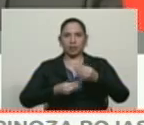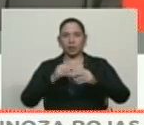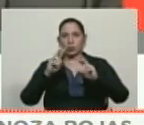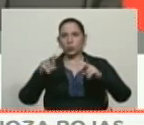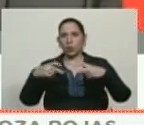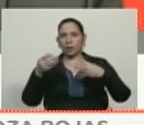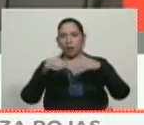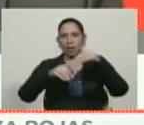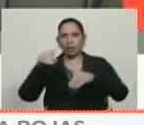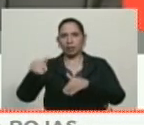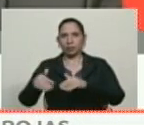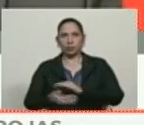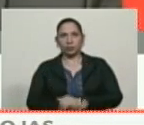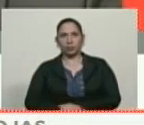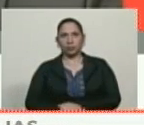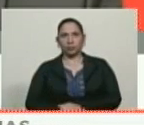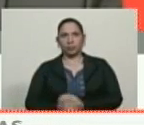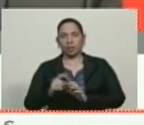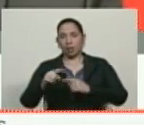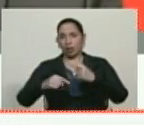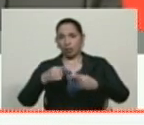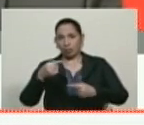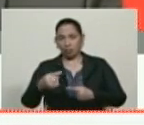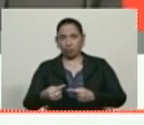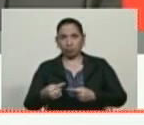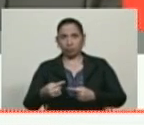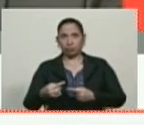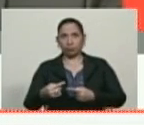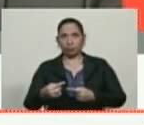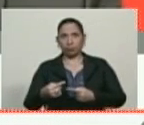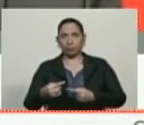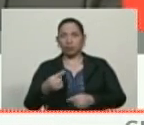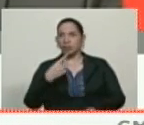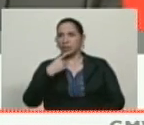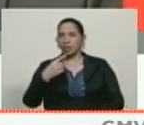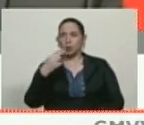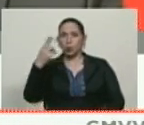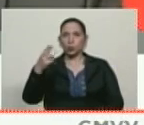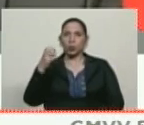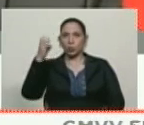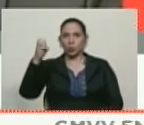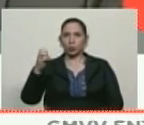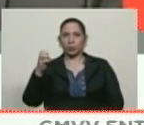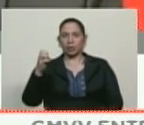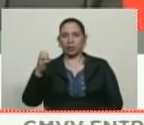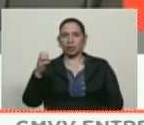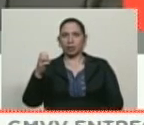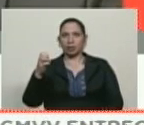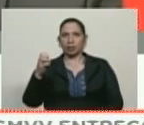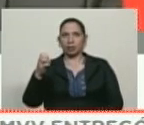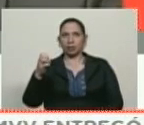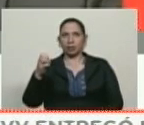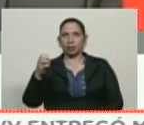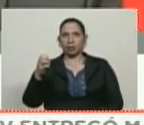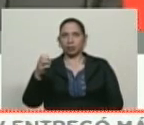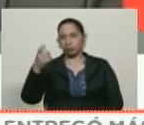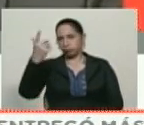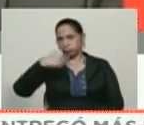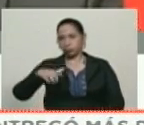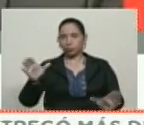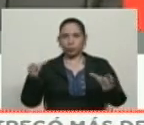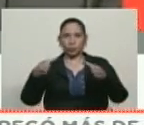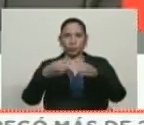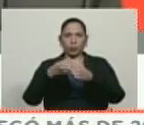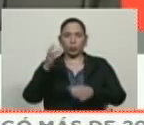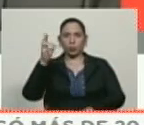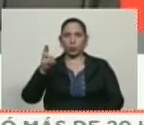elecciones. Y después ellos declararon su postura en la reunión en Uruguay,